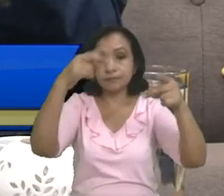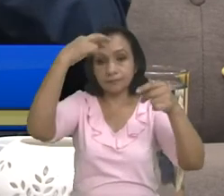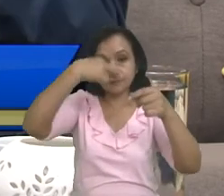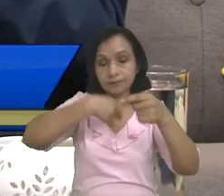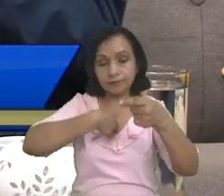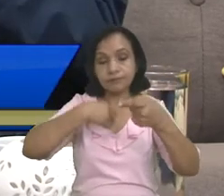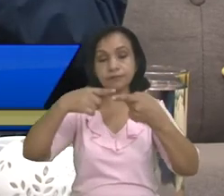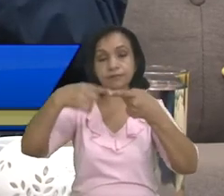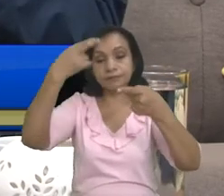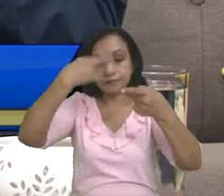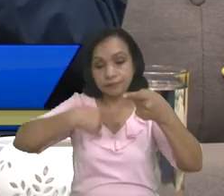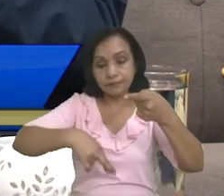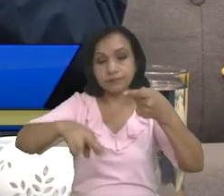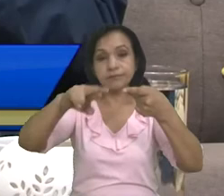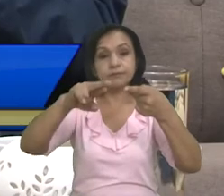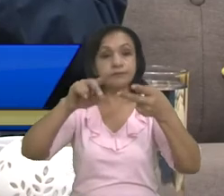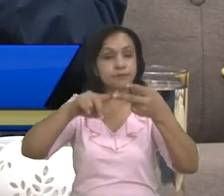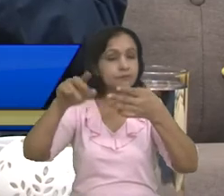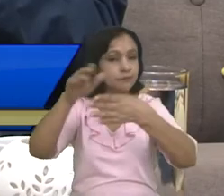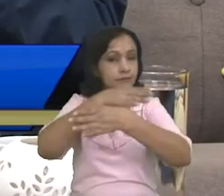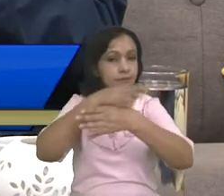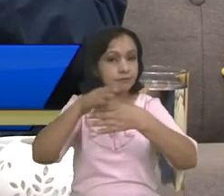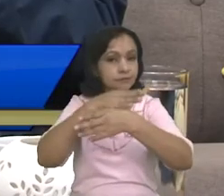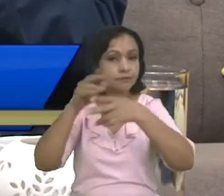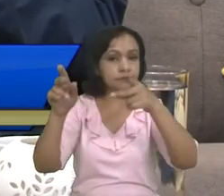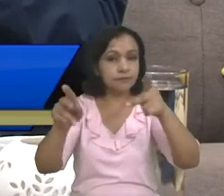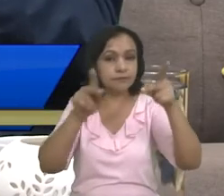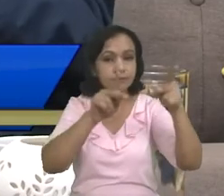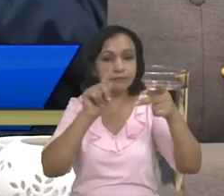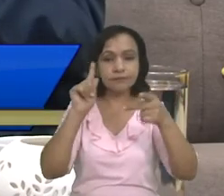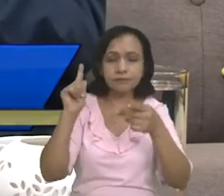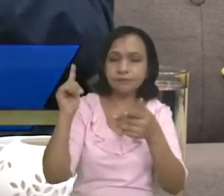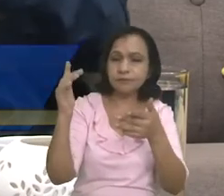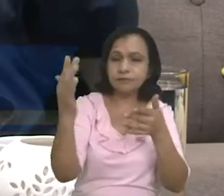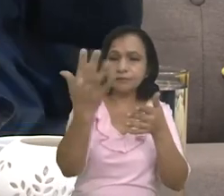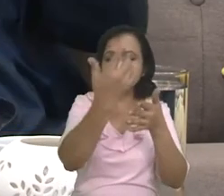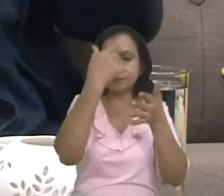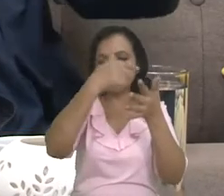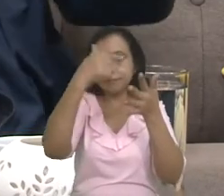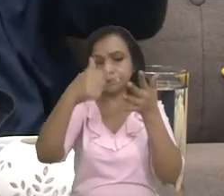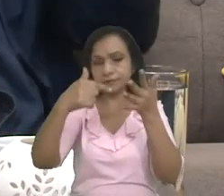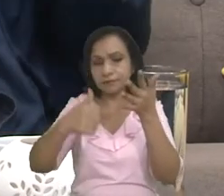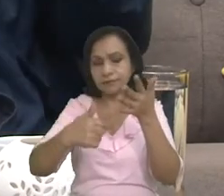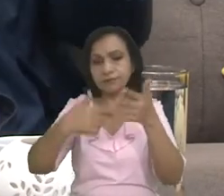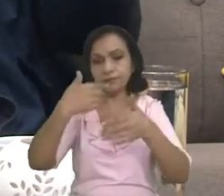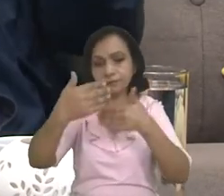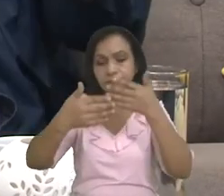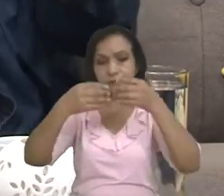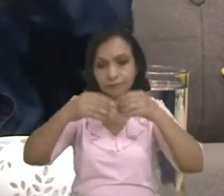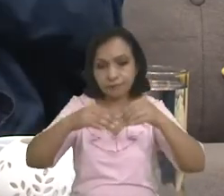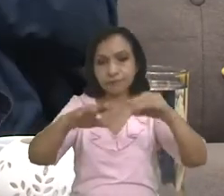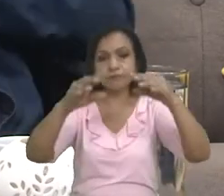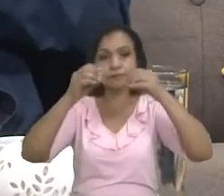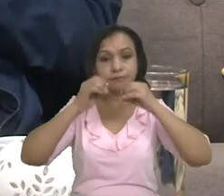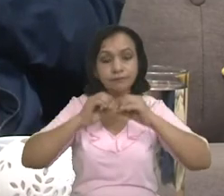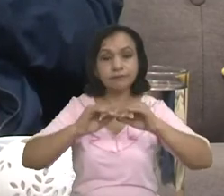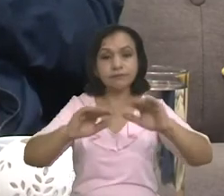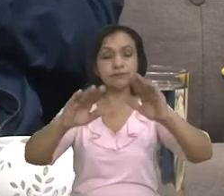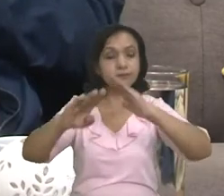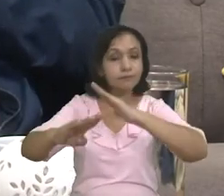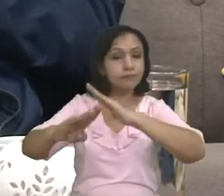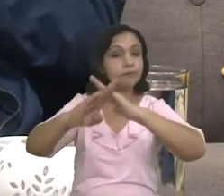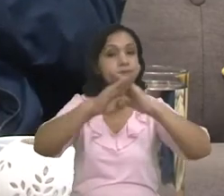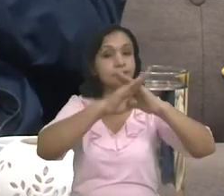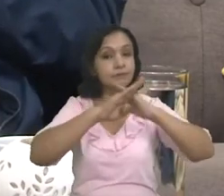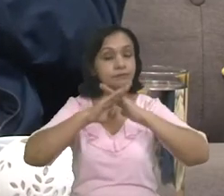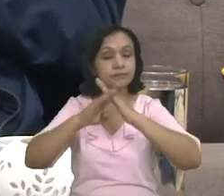líderes religiosos entonces todo eso conforme vayamos cada vez difundiendo más y más las medidas preventivas